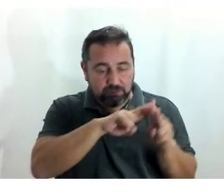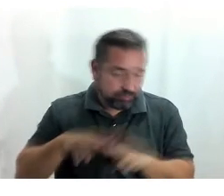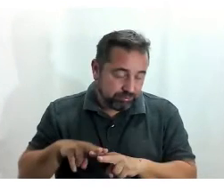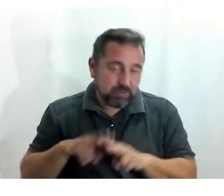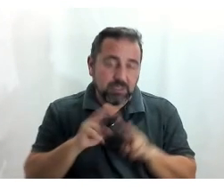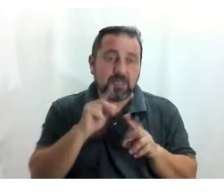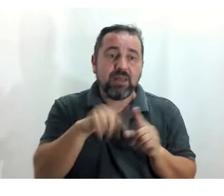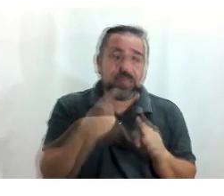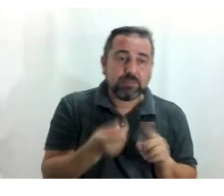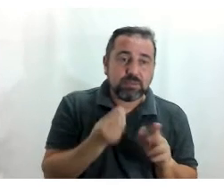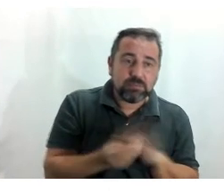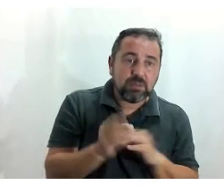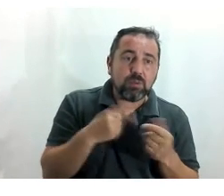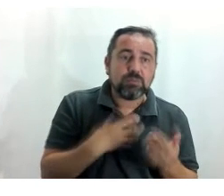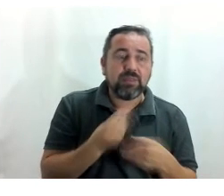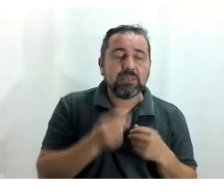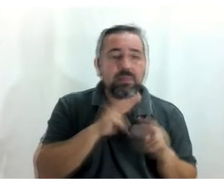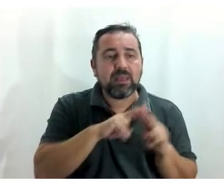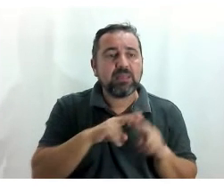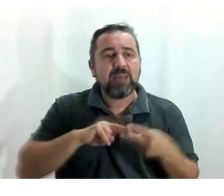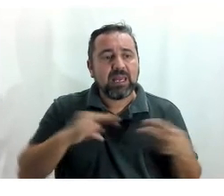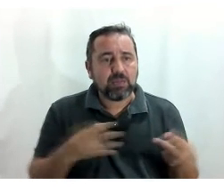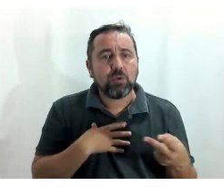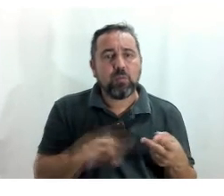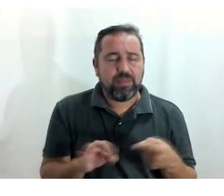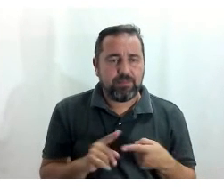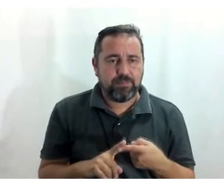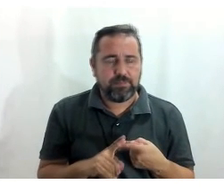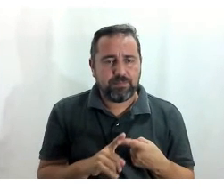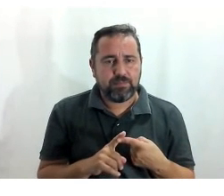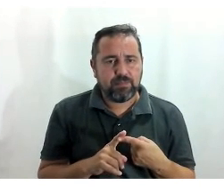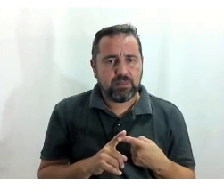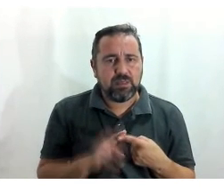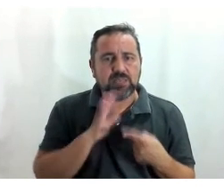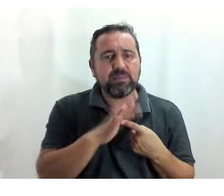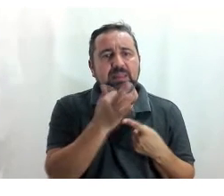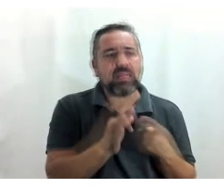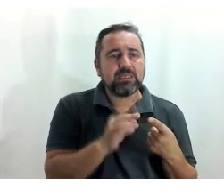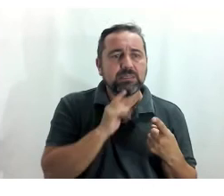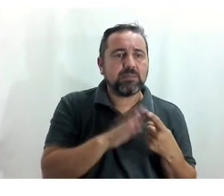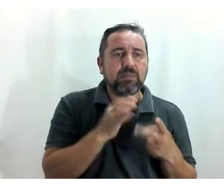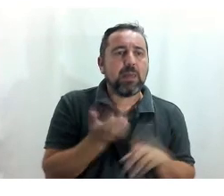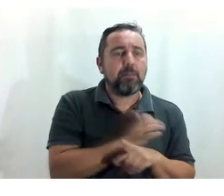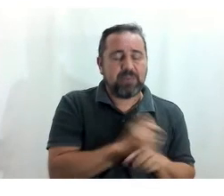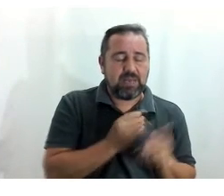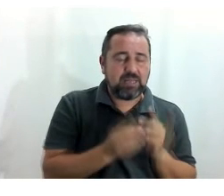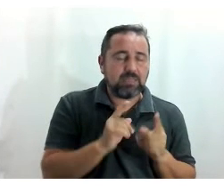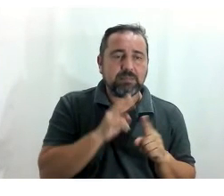después del screening neonatal, podemos hacer un análisis genético, que puede ser mediante el test no invasivo, diagnóstico prenatal no